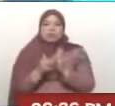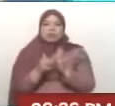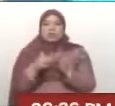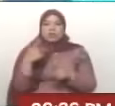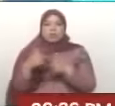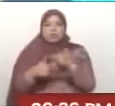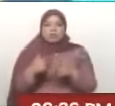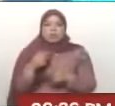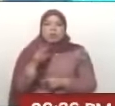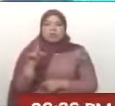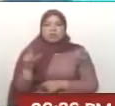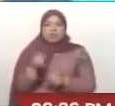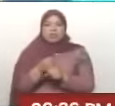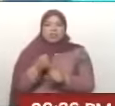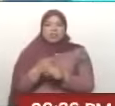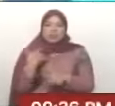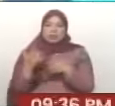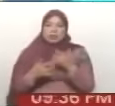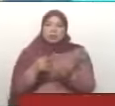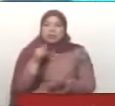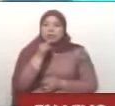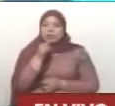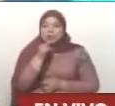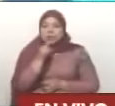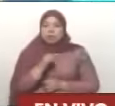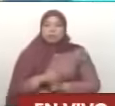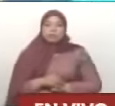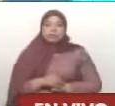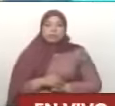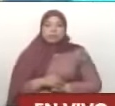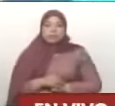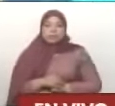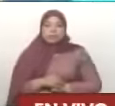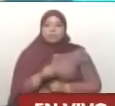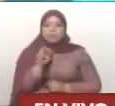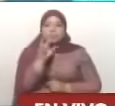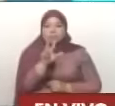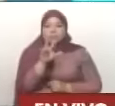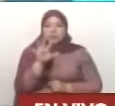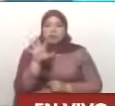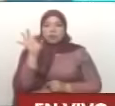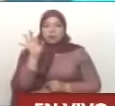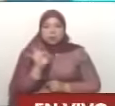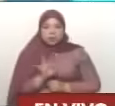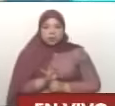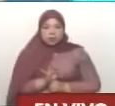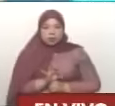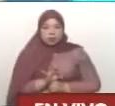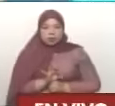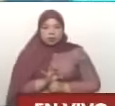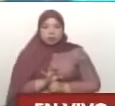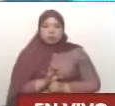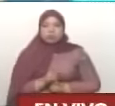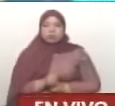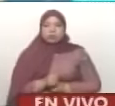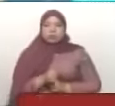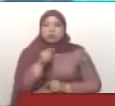488.500 de 21 a 25. El 35%. Correcto.